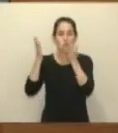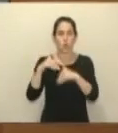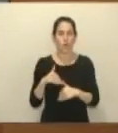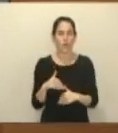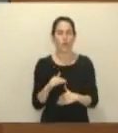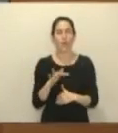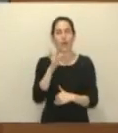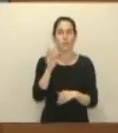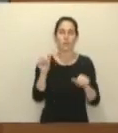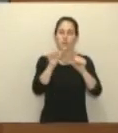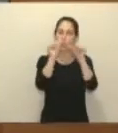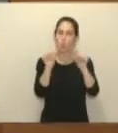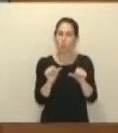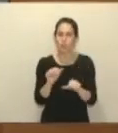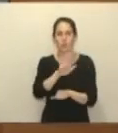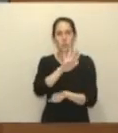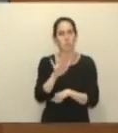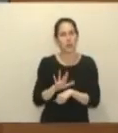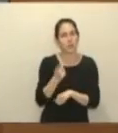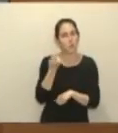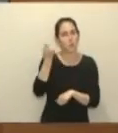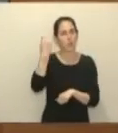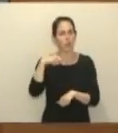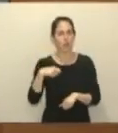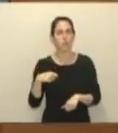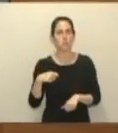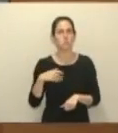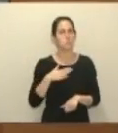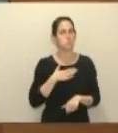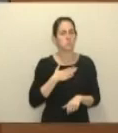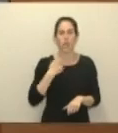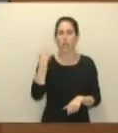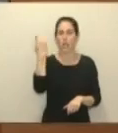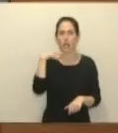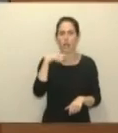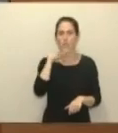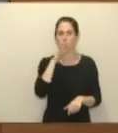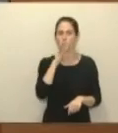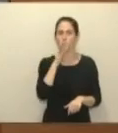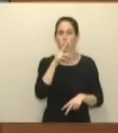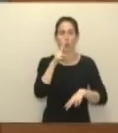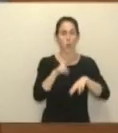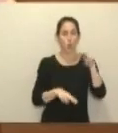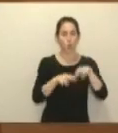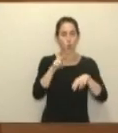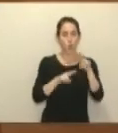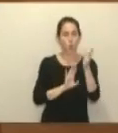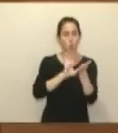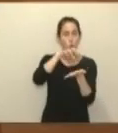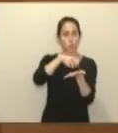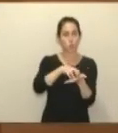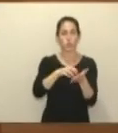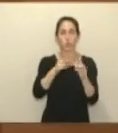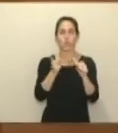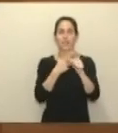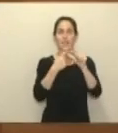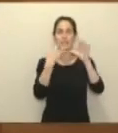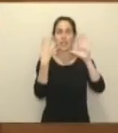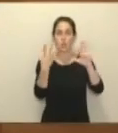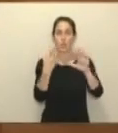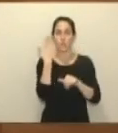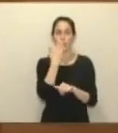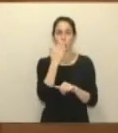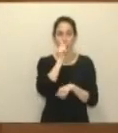nos parece que nos ha resultado caro. Ha sido caro al haber optado por la construcción de 39 escuelas infantiles de nueva